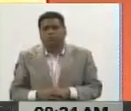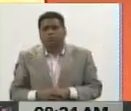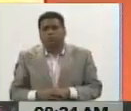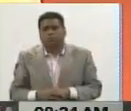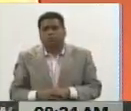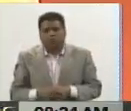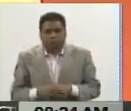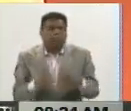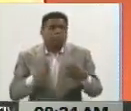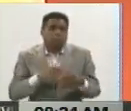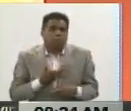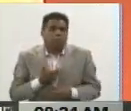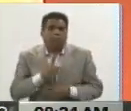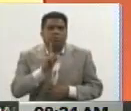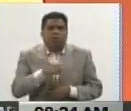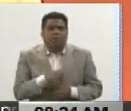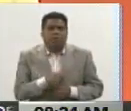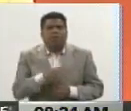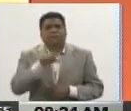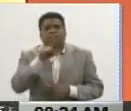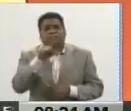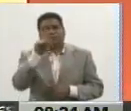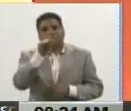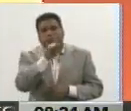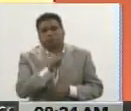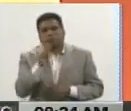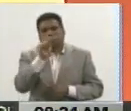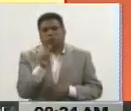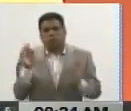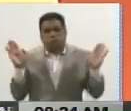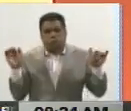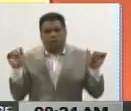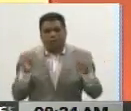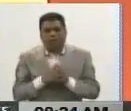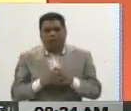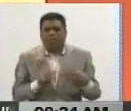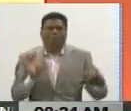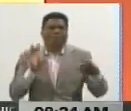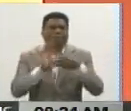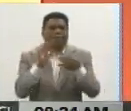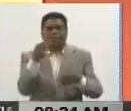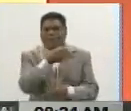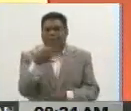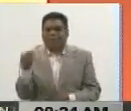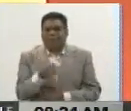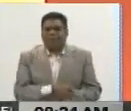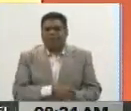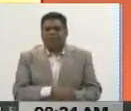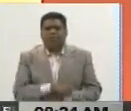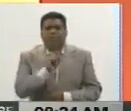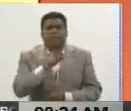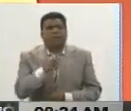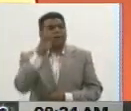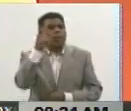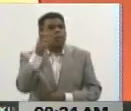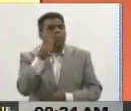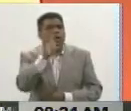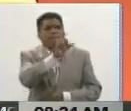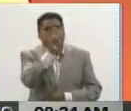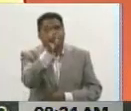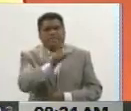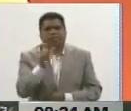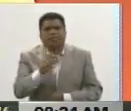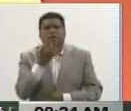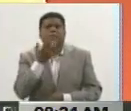el encuentro, también a través de nuestras redes sociales. El Twitter ha sido nuestra aliada, incluso hasta para ubicar personas que tienen alguna dificultad